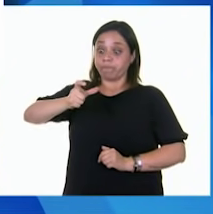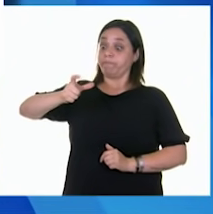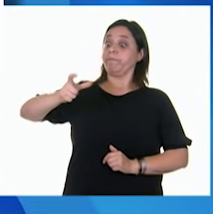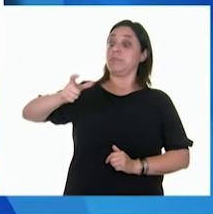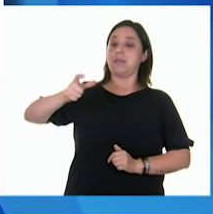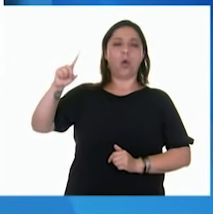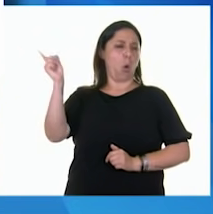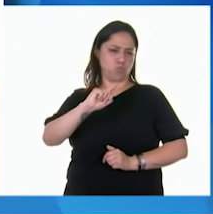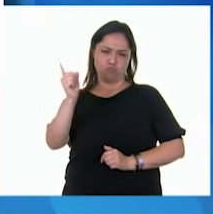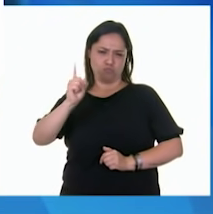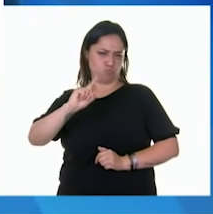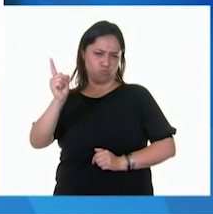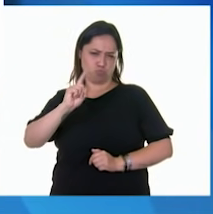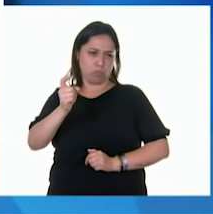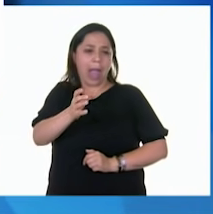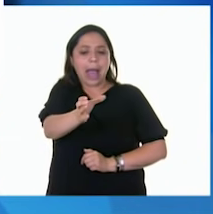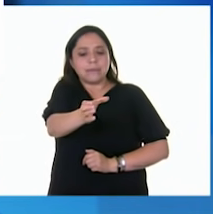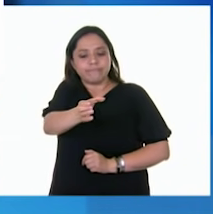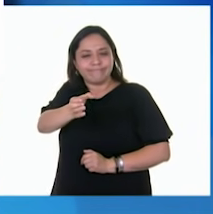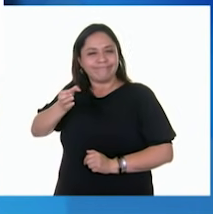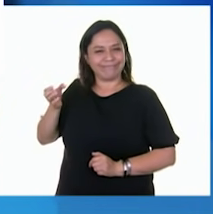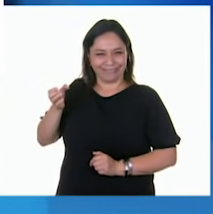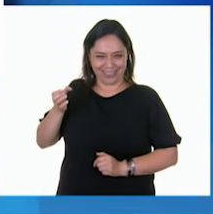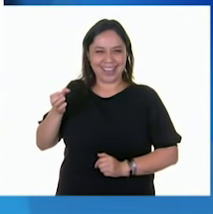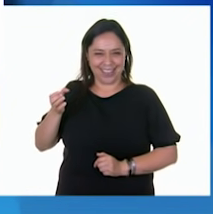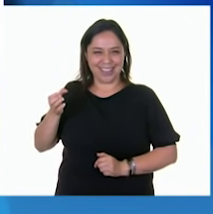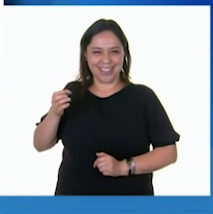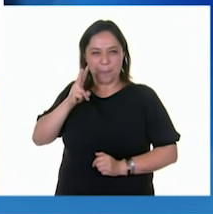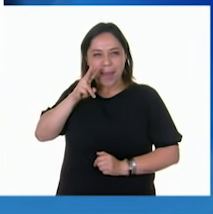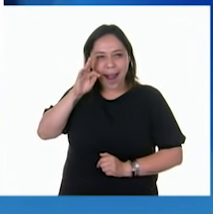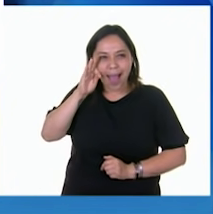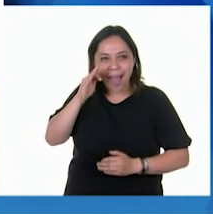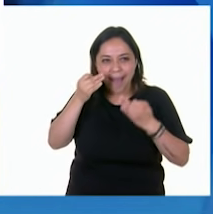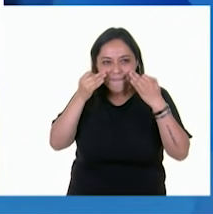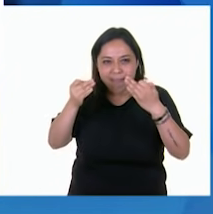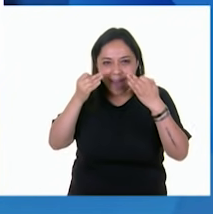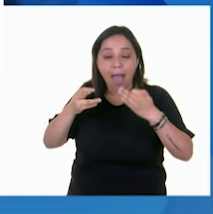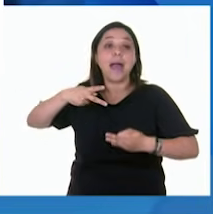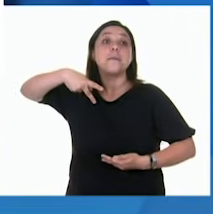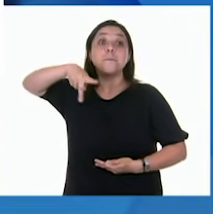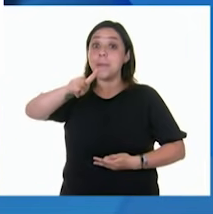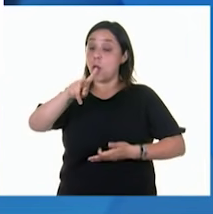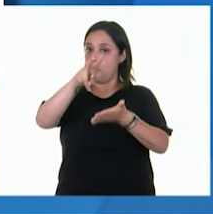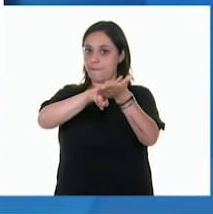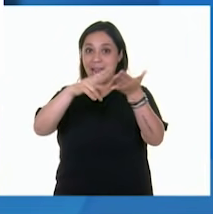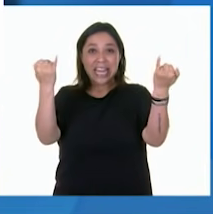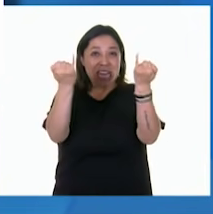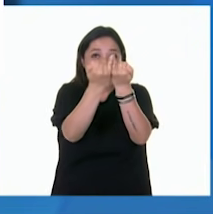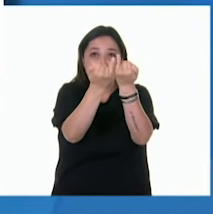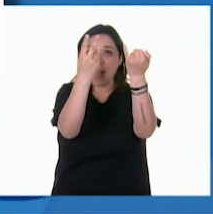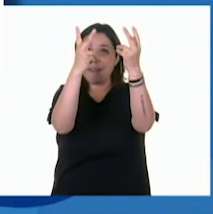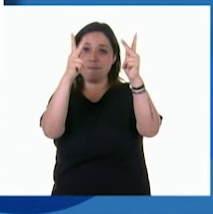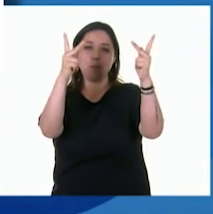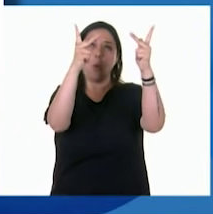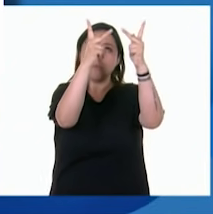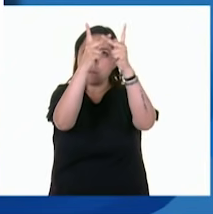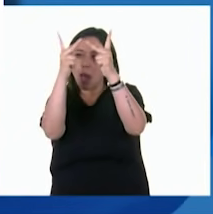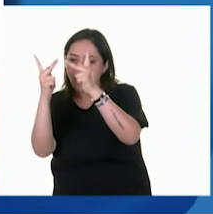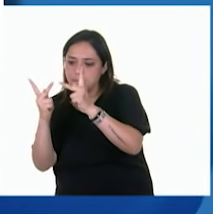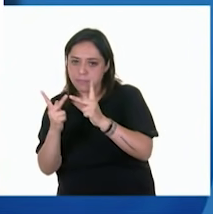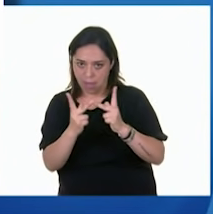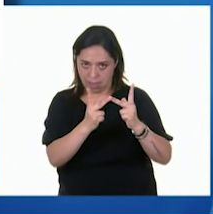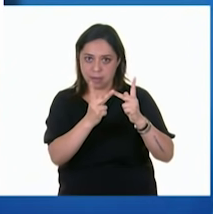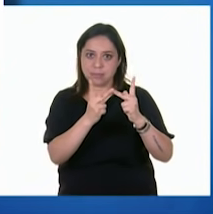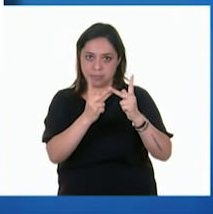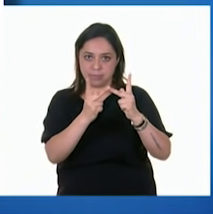pasa es que como lo vamos a tomar, digamos que lo sacamos y lo hicimos un poquito más grande para que se vea, pero sigue teniendo el mismo valor del círculo, tienen la misma, digamos que